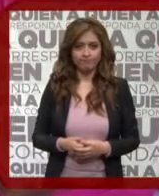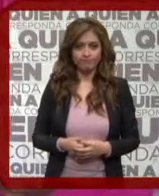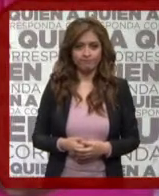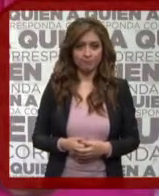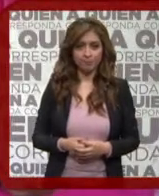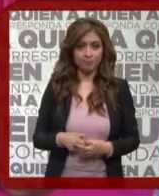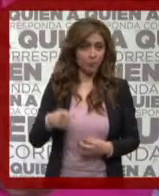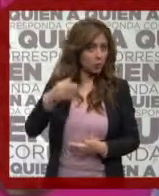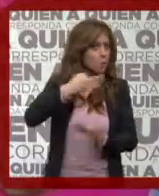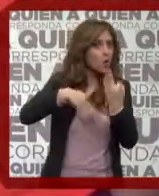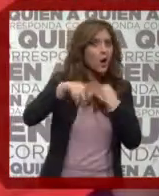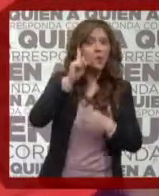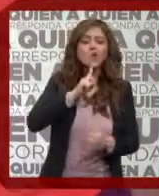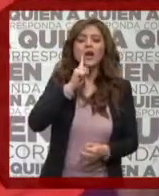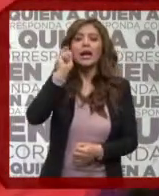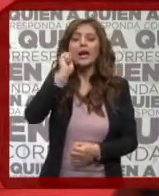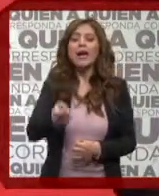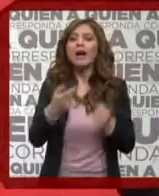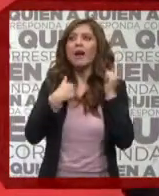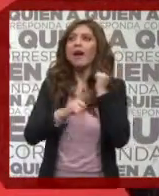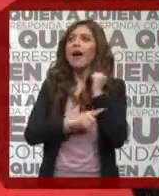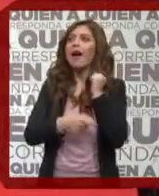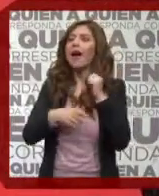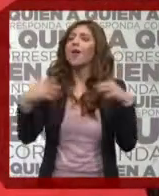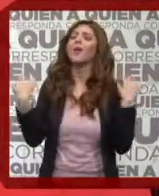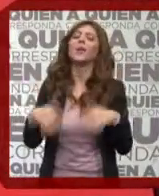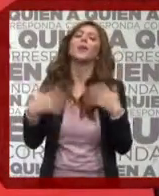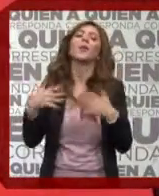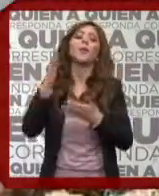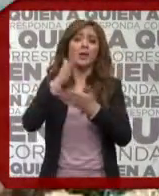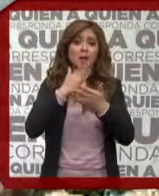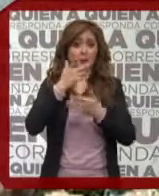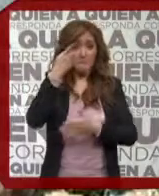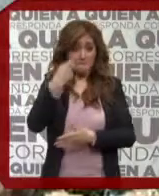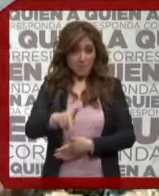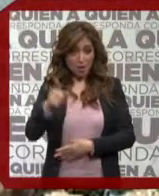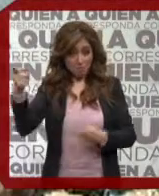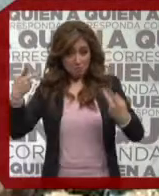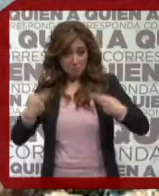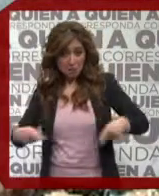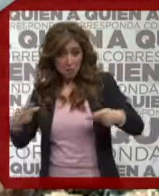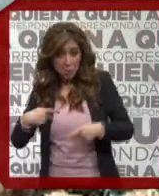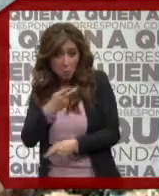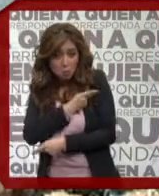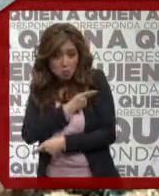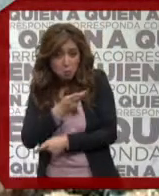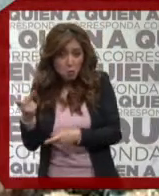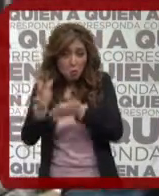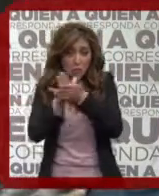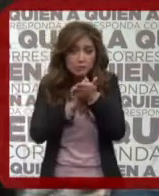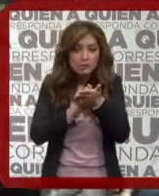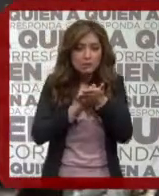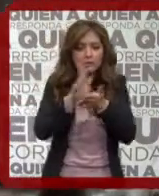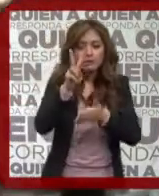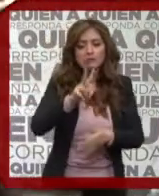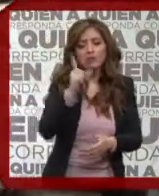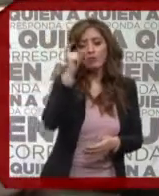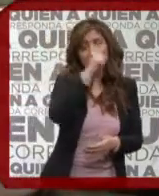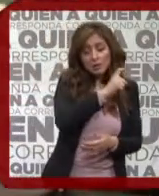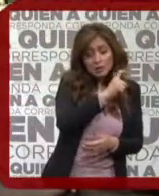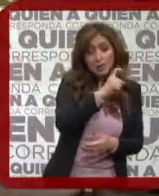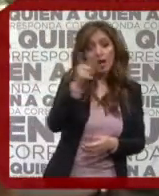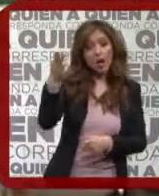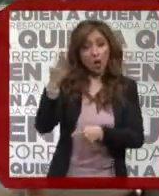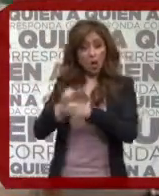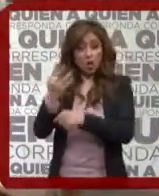toda mujer ser madre es una bendición. Sin embargo, para las que no tienen recursos, se vuelve muy complicado. Tal es el caso de